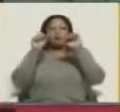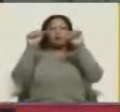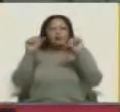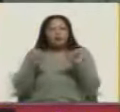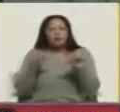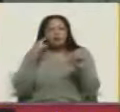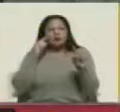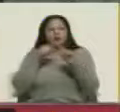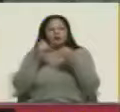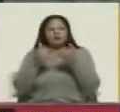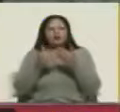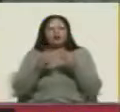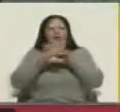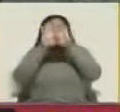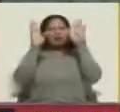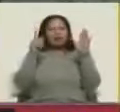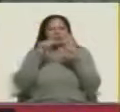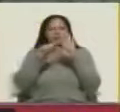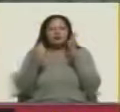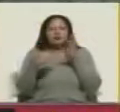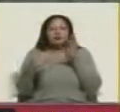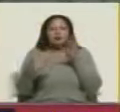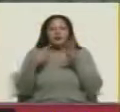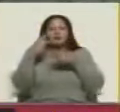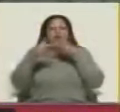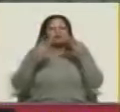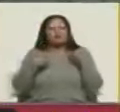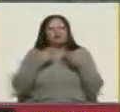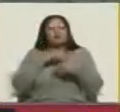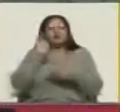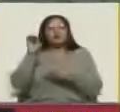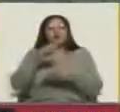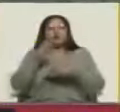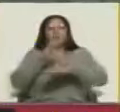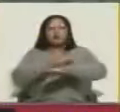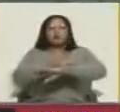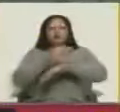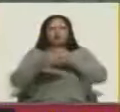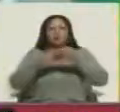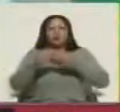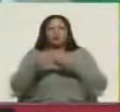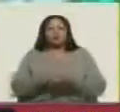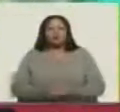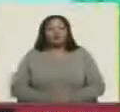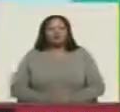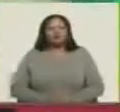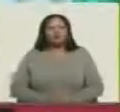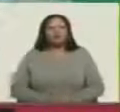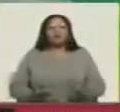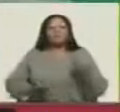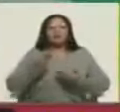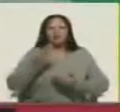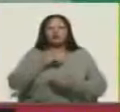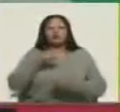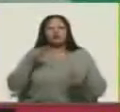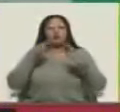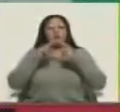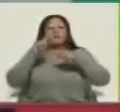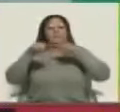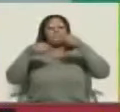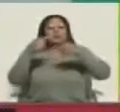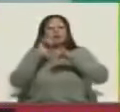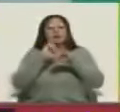función a esto, y también, por supuesto, los actores políticos que hacen vida en nuestro país, cómo va a ser ese comportamiento. Bueno, importante. Así que nos vemos mañana